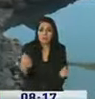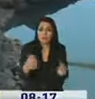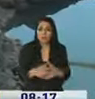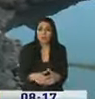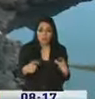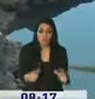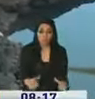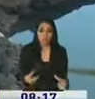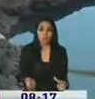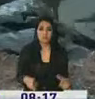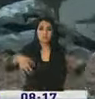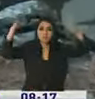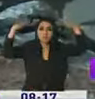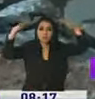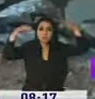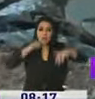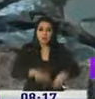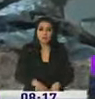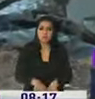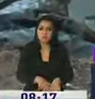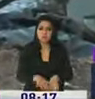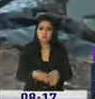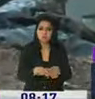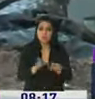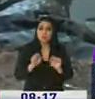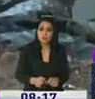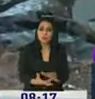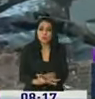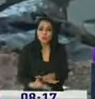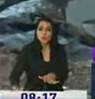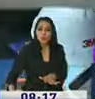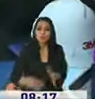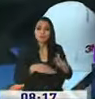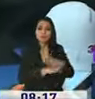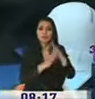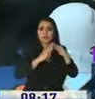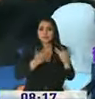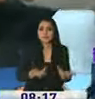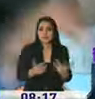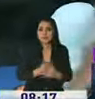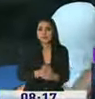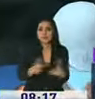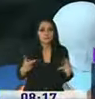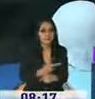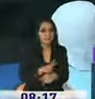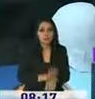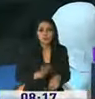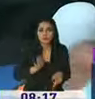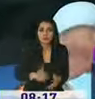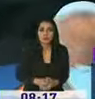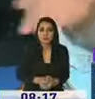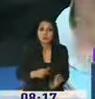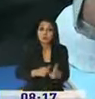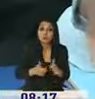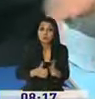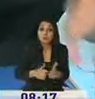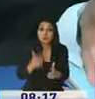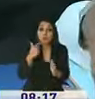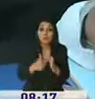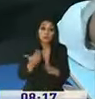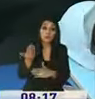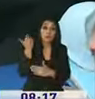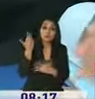está acumulándose de agua, que puede provocar infiltraciones en las viviendas. Terrible para el sector, puede ocurrir un problema como los que ha